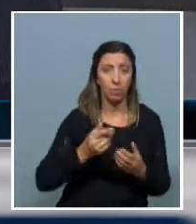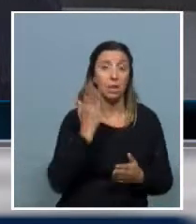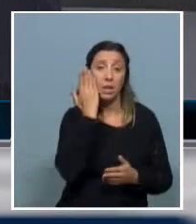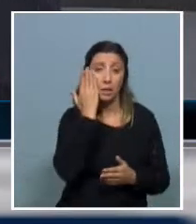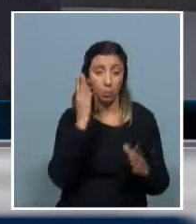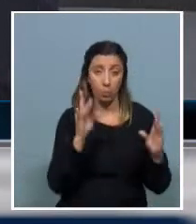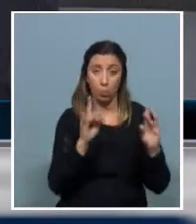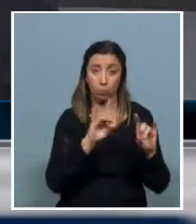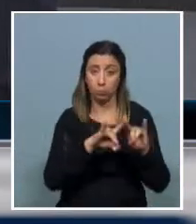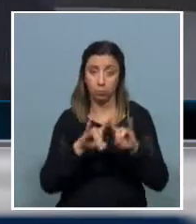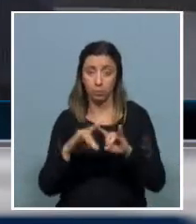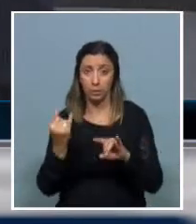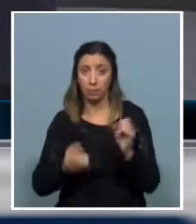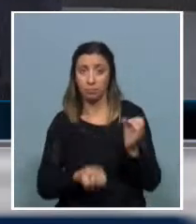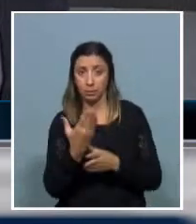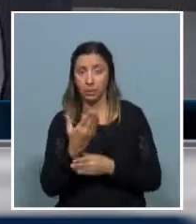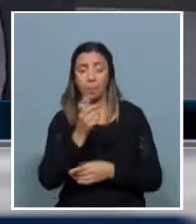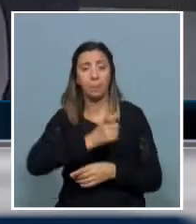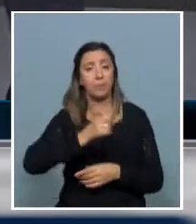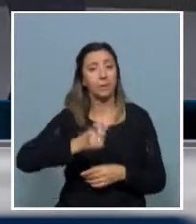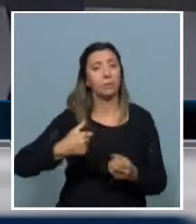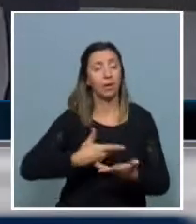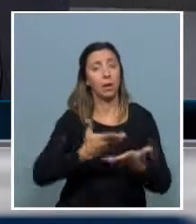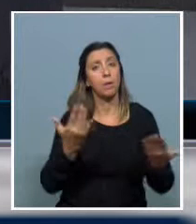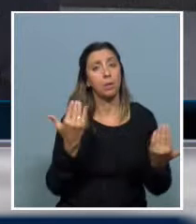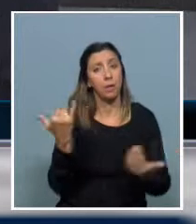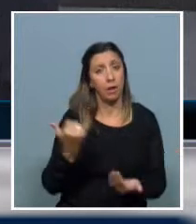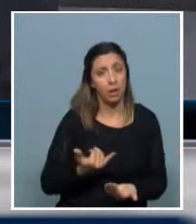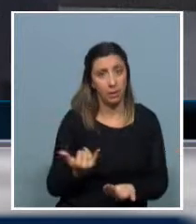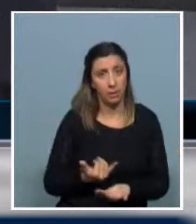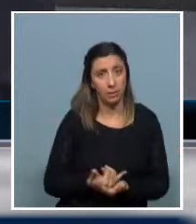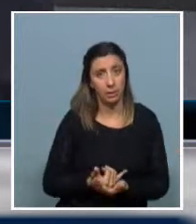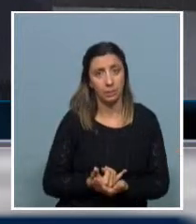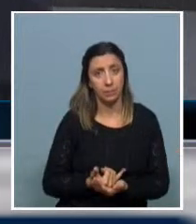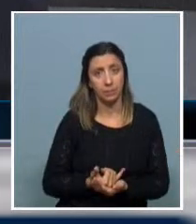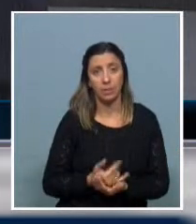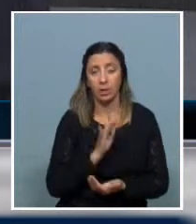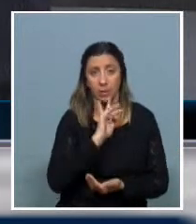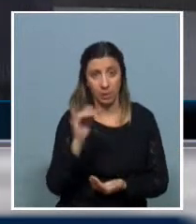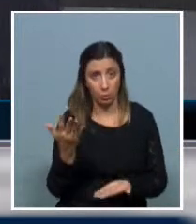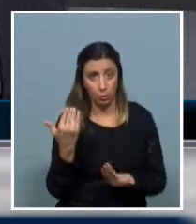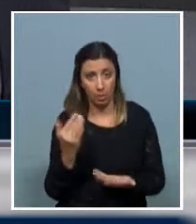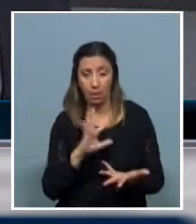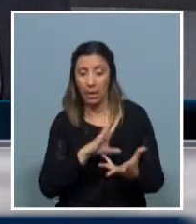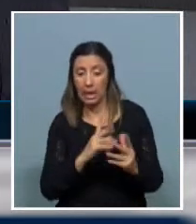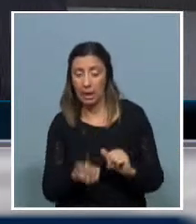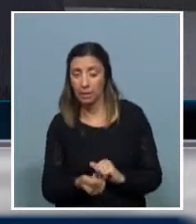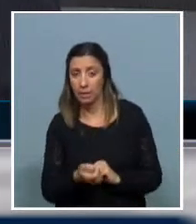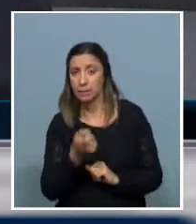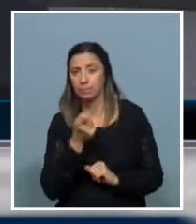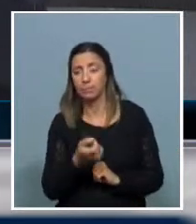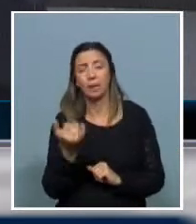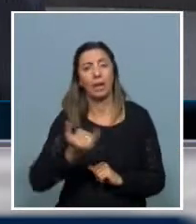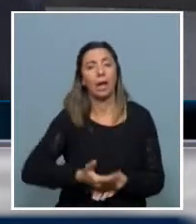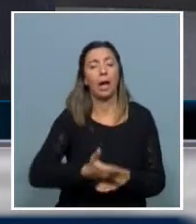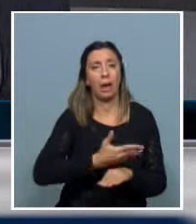web muy interesante para que la gente, ¿no?, la población tuviera la posibilidad de formular denuncias para que de alguna manera, si bien ya